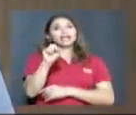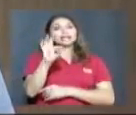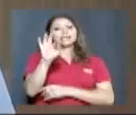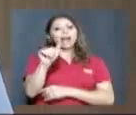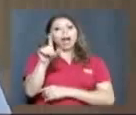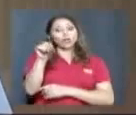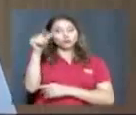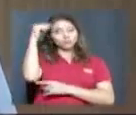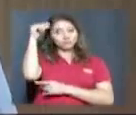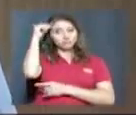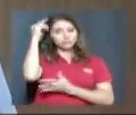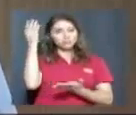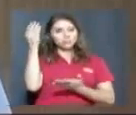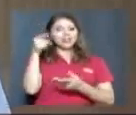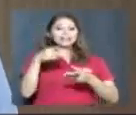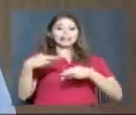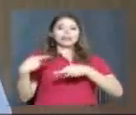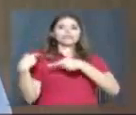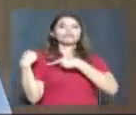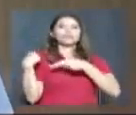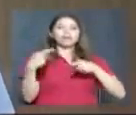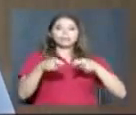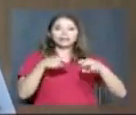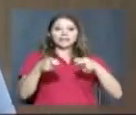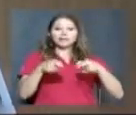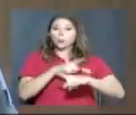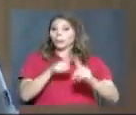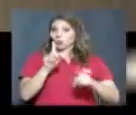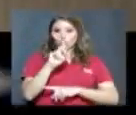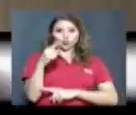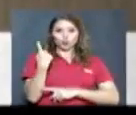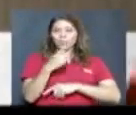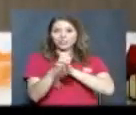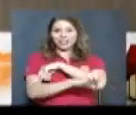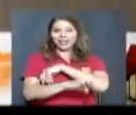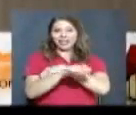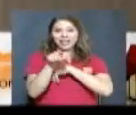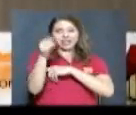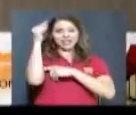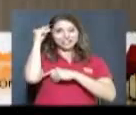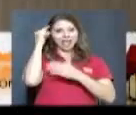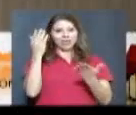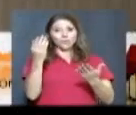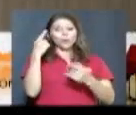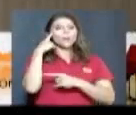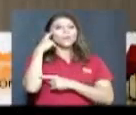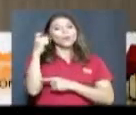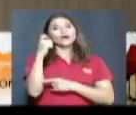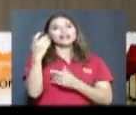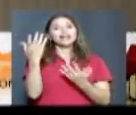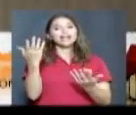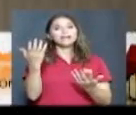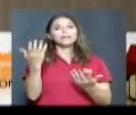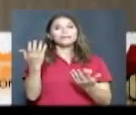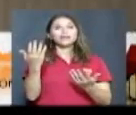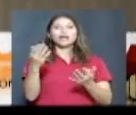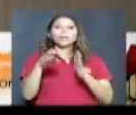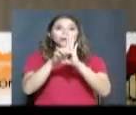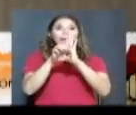administrar. Y aquí también hay una cuestión que no solo es el Estado, ¿verdad?, porque las frecuencias, como decía por aquí el compañero,